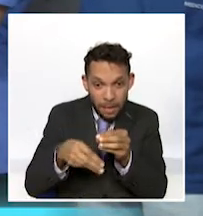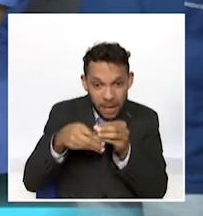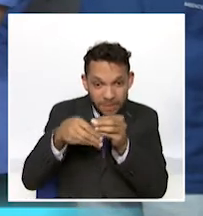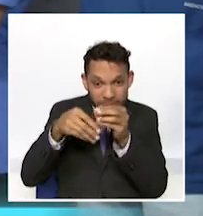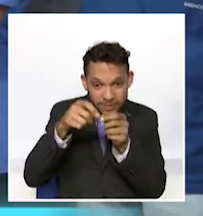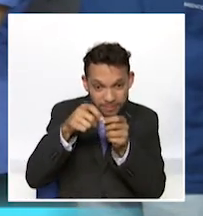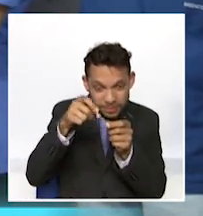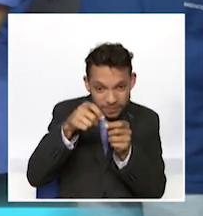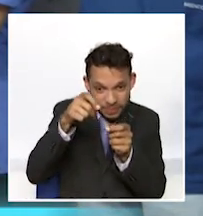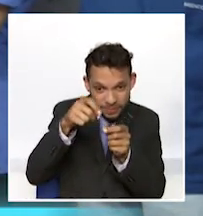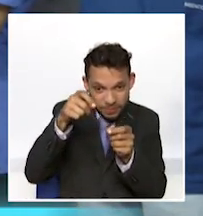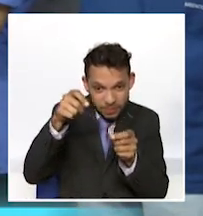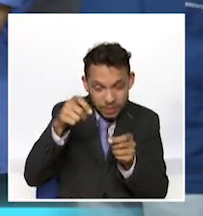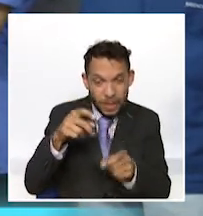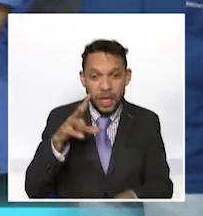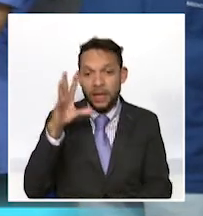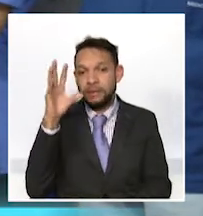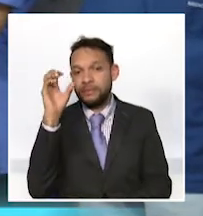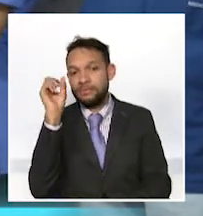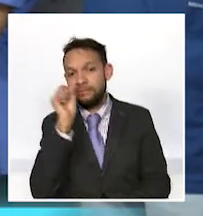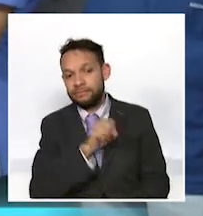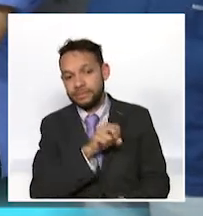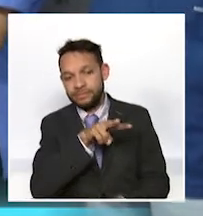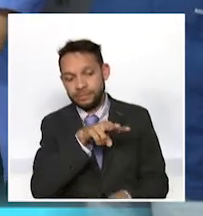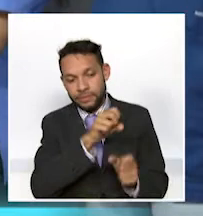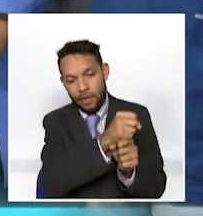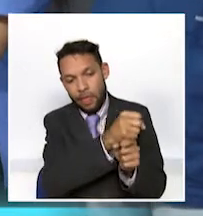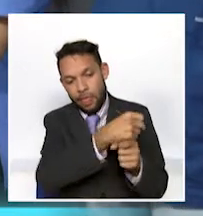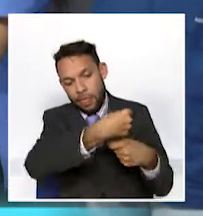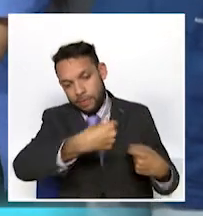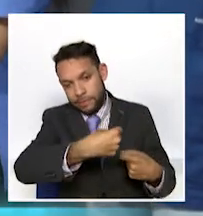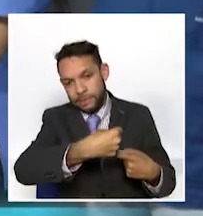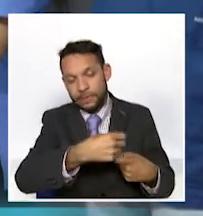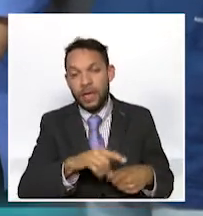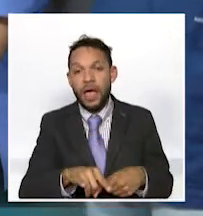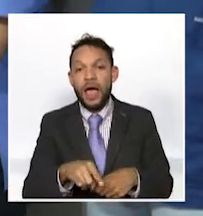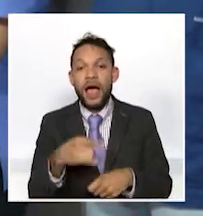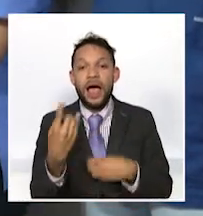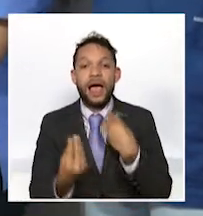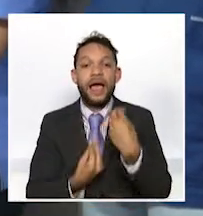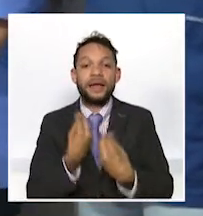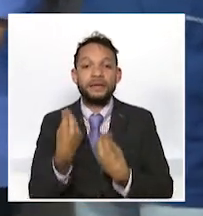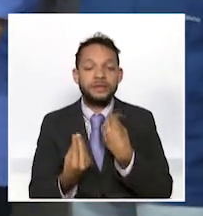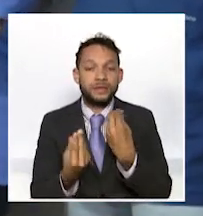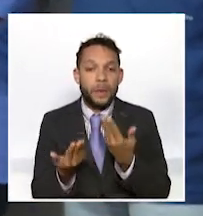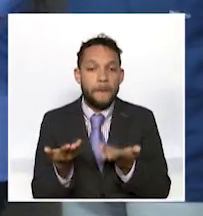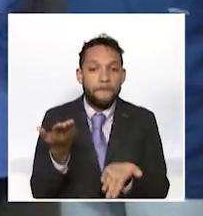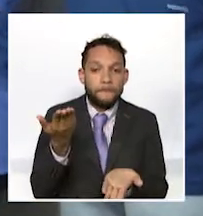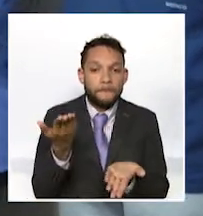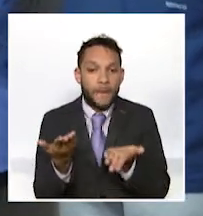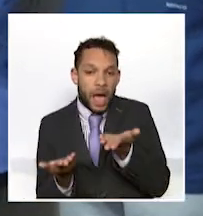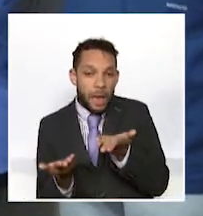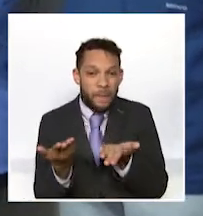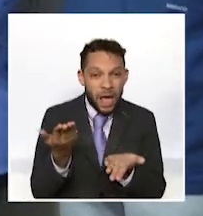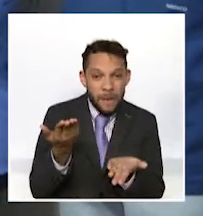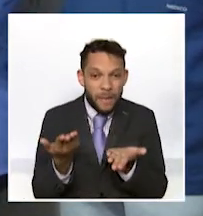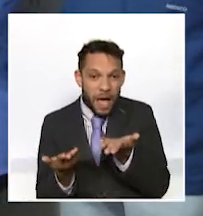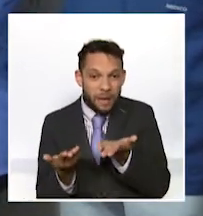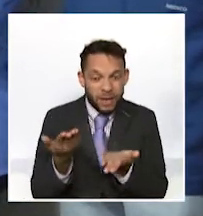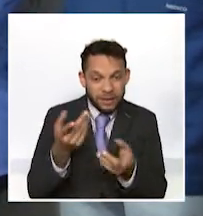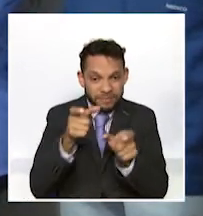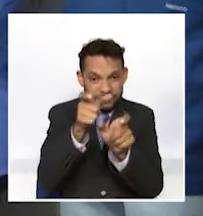vamos a empezar a observar esa desviación de columna. ¿Qué hace la columna para compensar frente a esa rotación de las